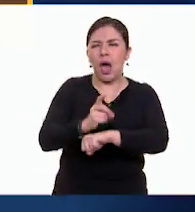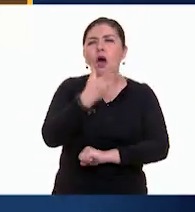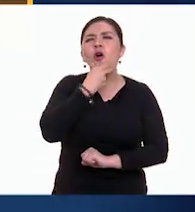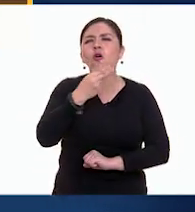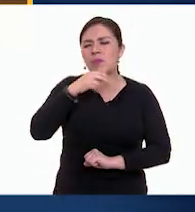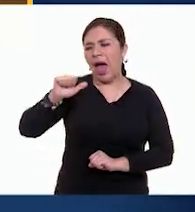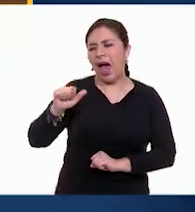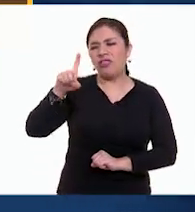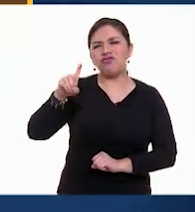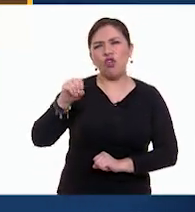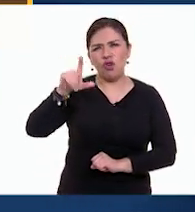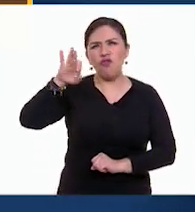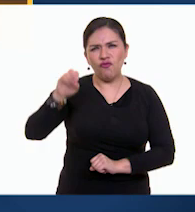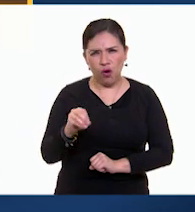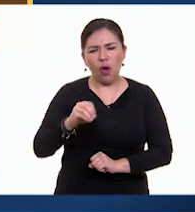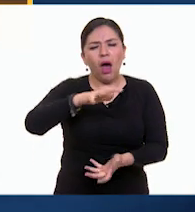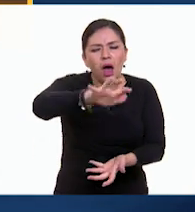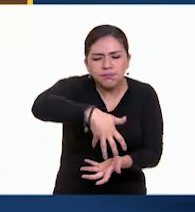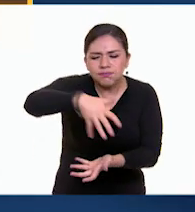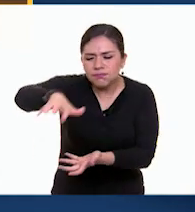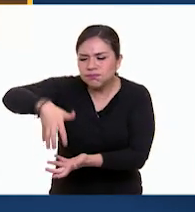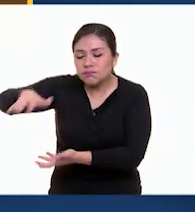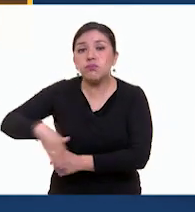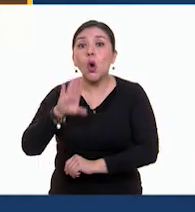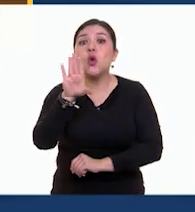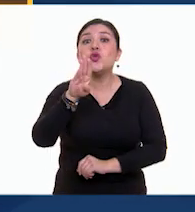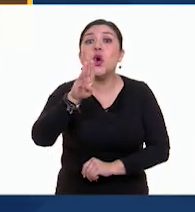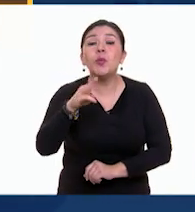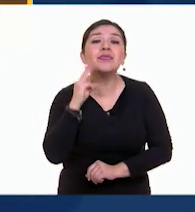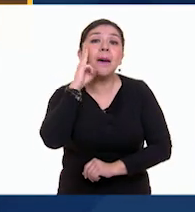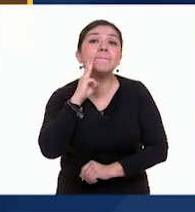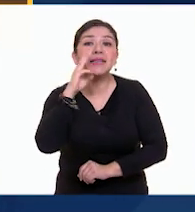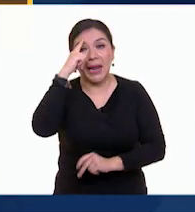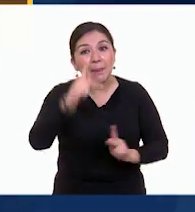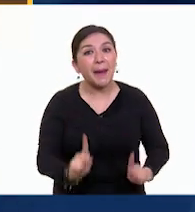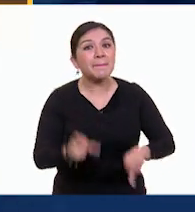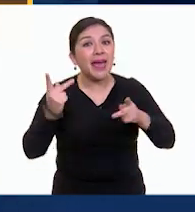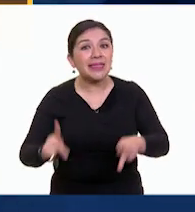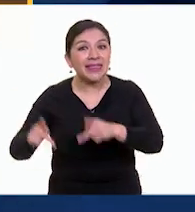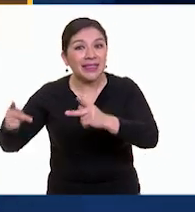señor Adolfo recogió 90 manzanas de su huerta para venderlas.